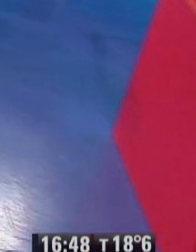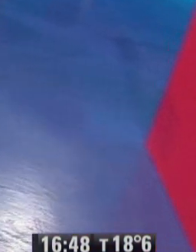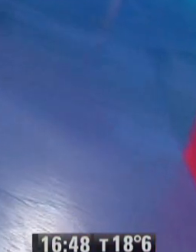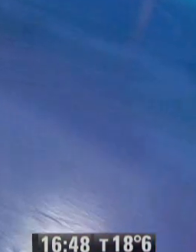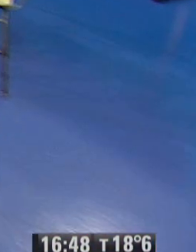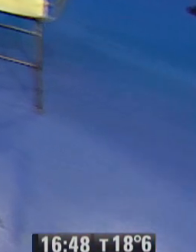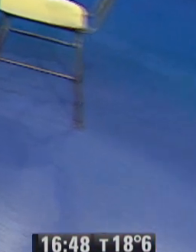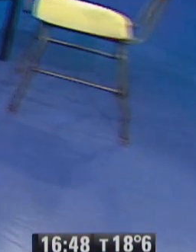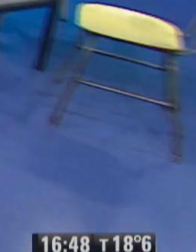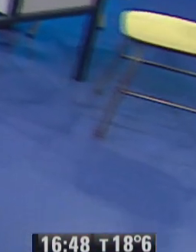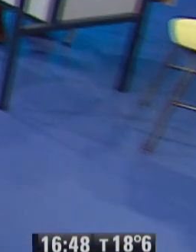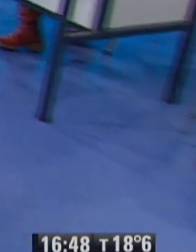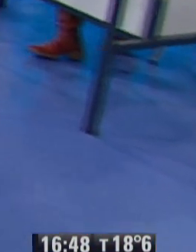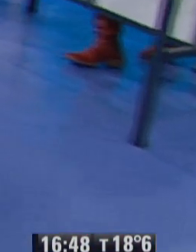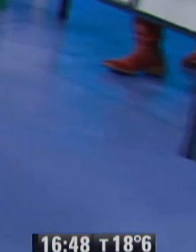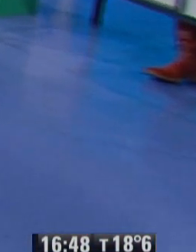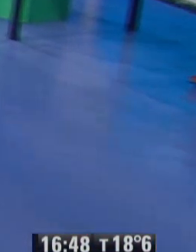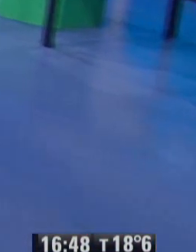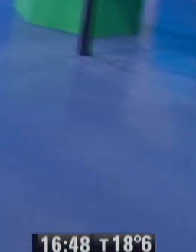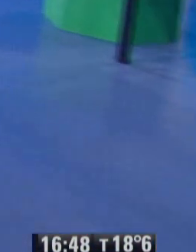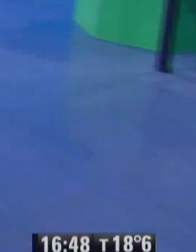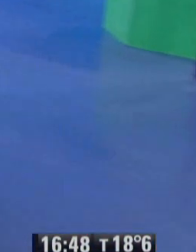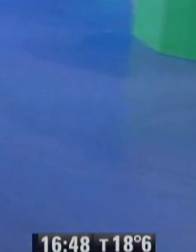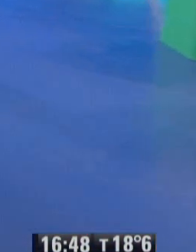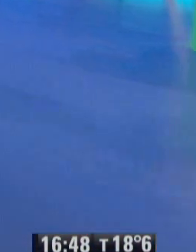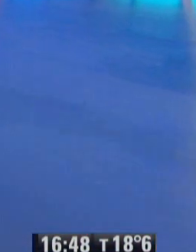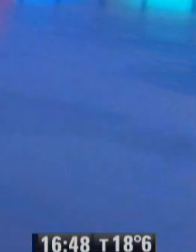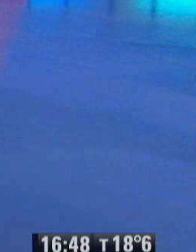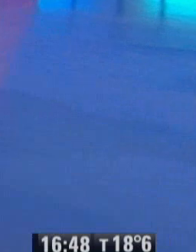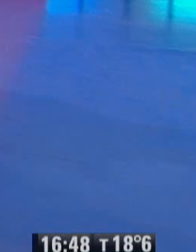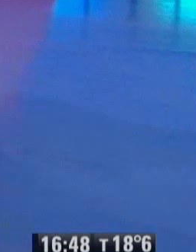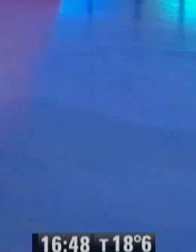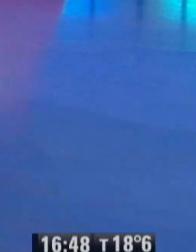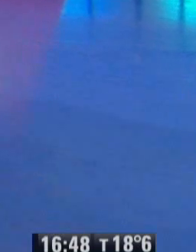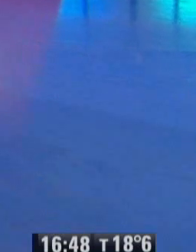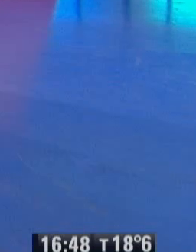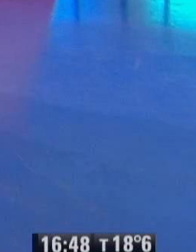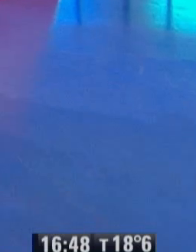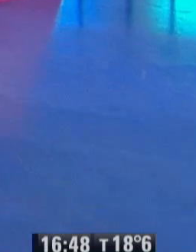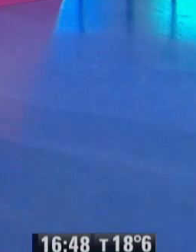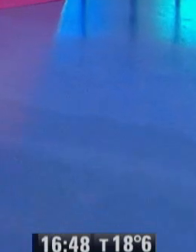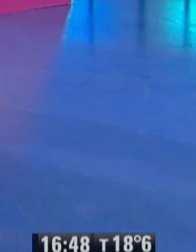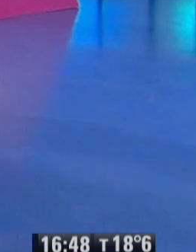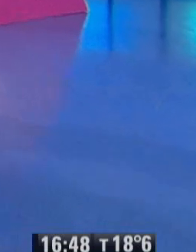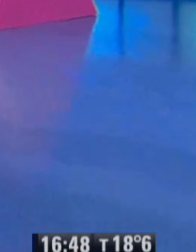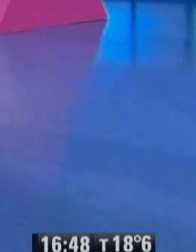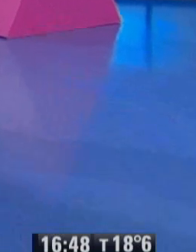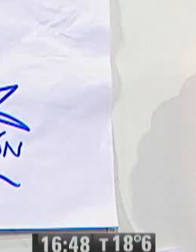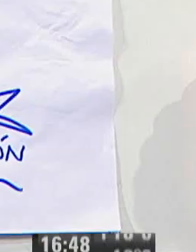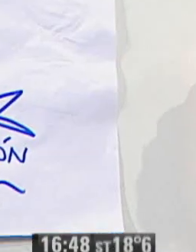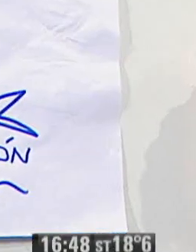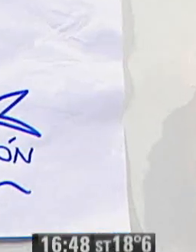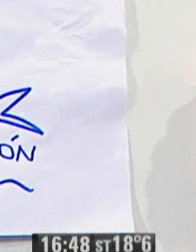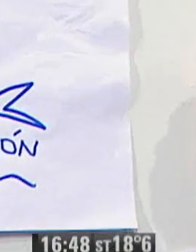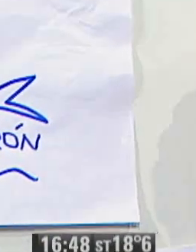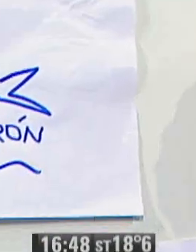Y estamos aquí de nuevo, hemos regresado después de este recreo para seguir con prácticas de lenguaje, donde tenemos nuestra galería de retratos animalados, que queda